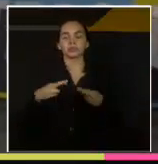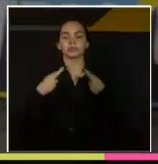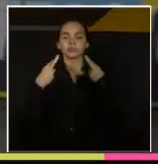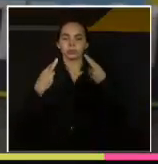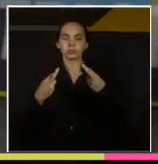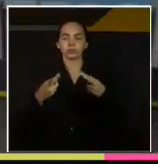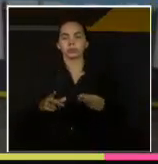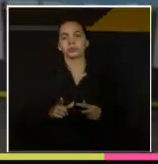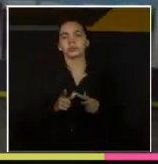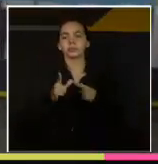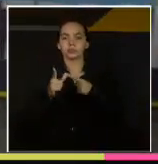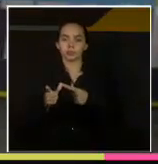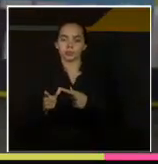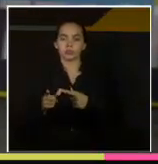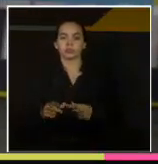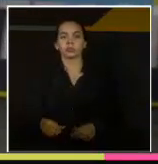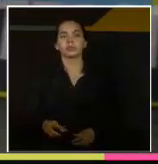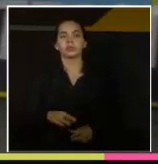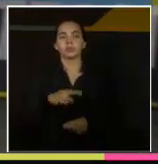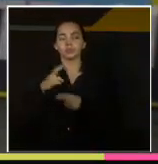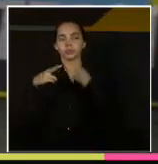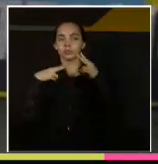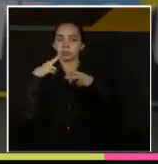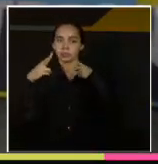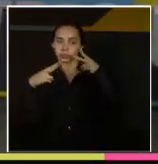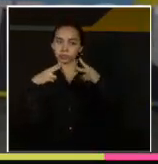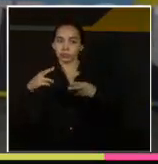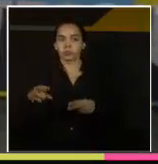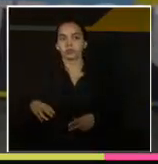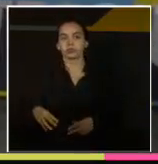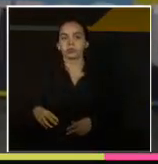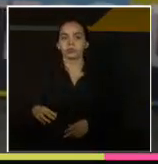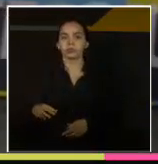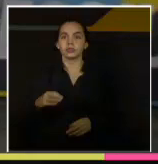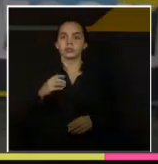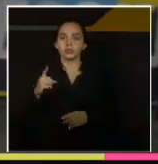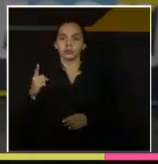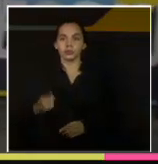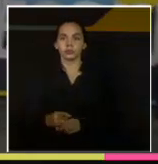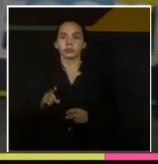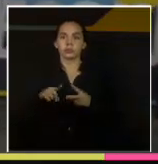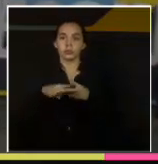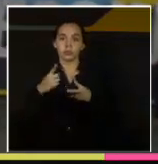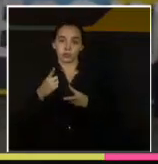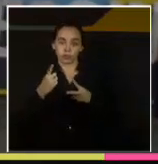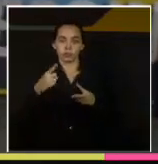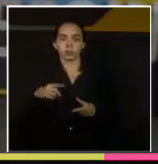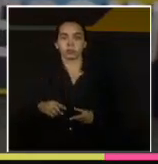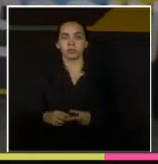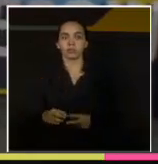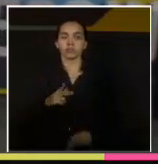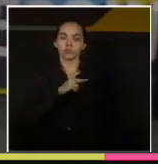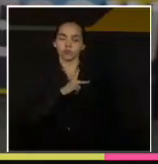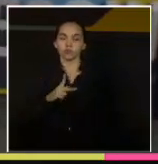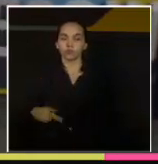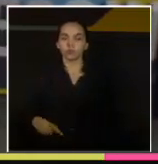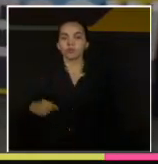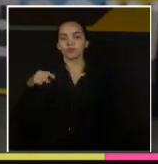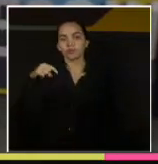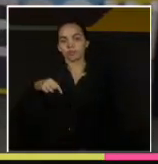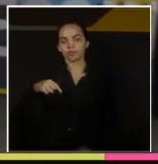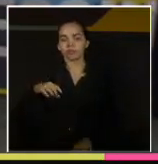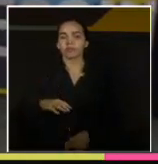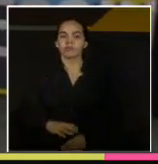Continuamos ahora con la ronda de voces ciudadanas. Comenzamos con el panel de expertos. Este panel